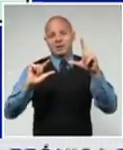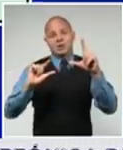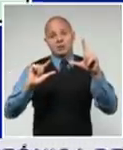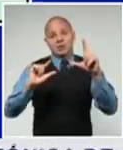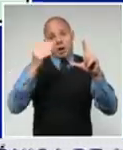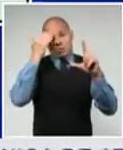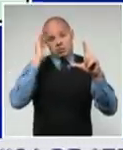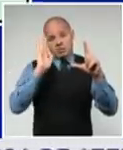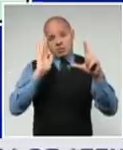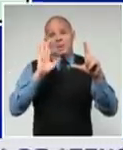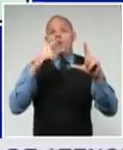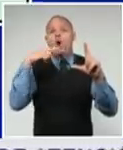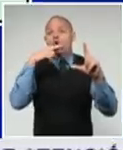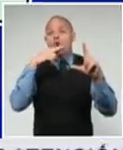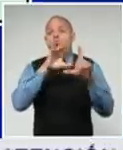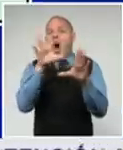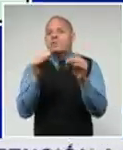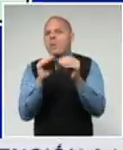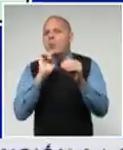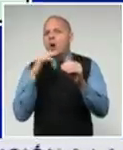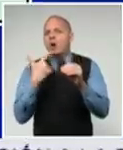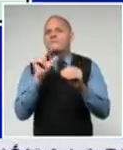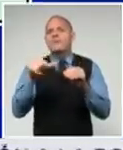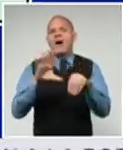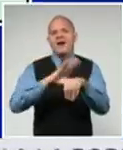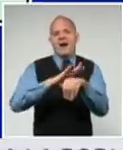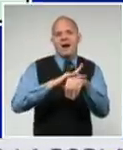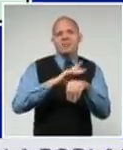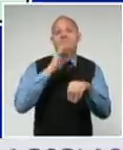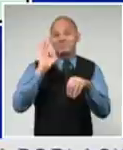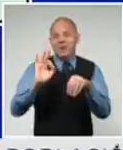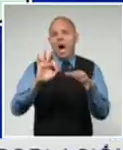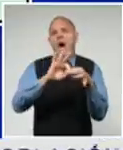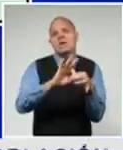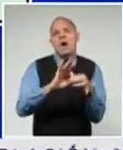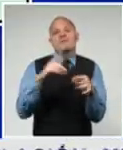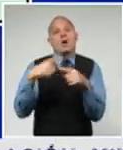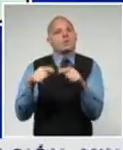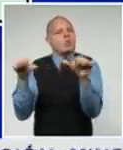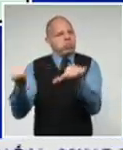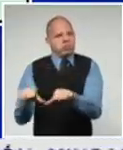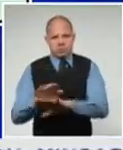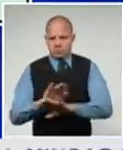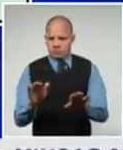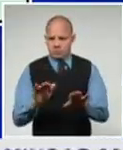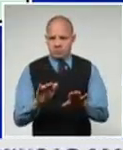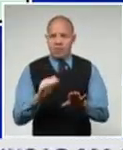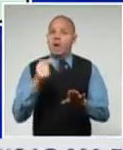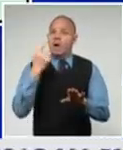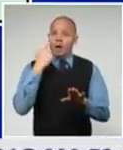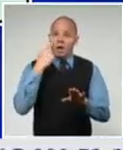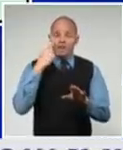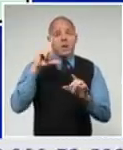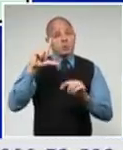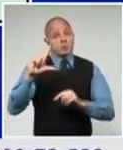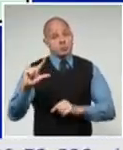graves y críticos, pues realmente ha ido disminuyendo. No es para